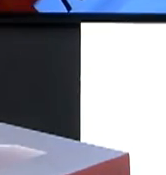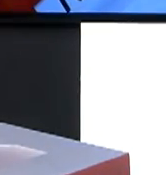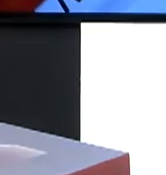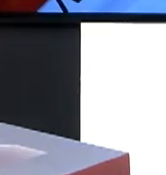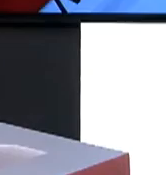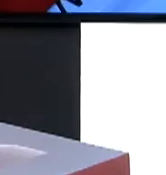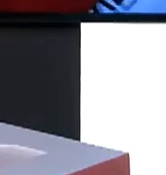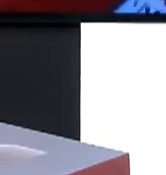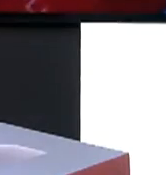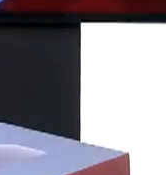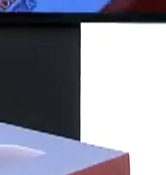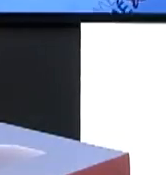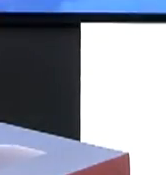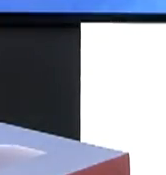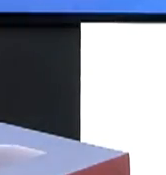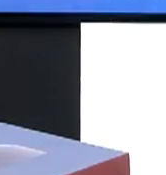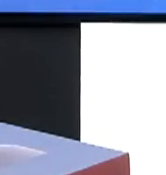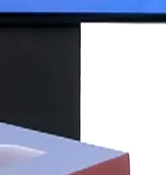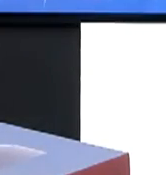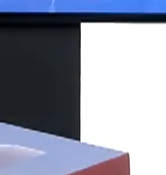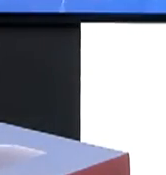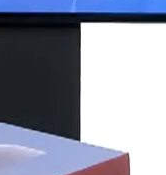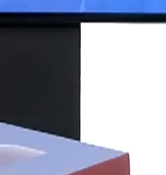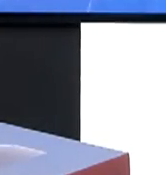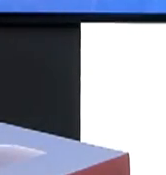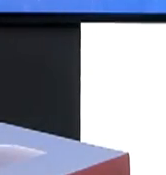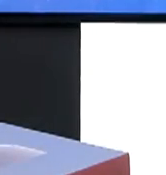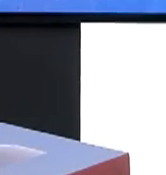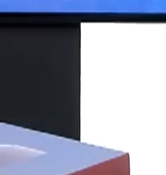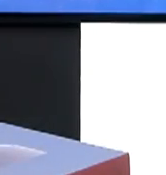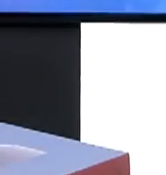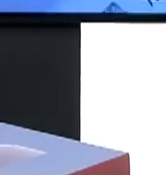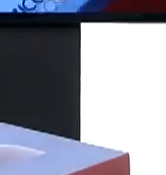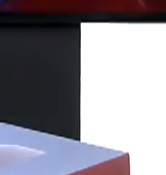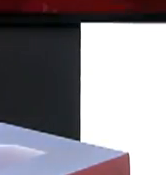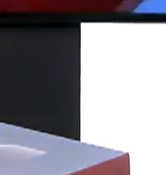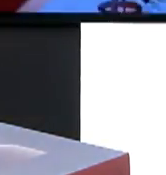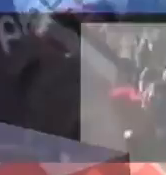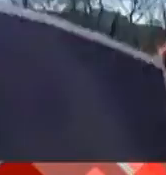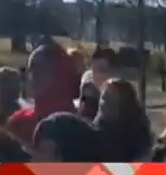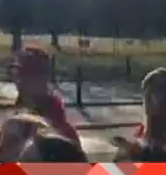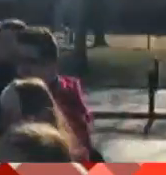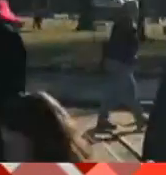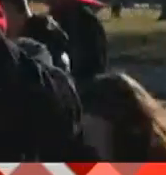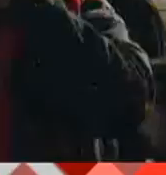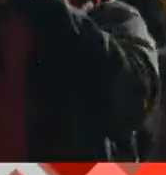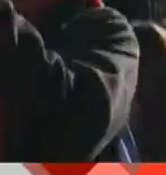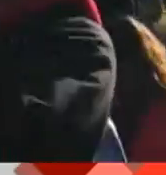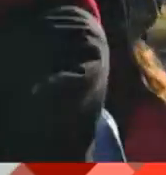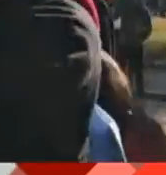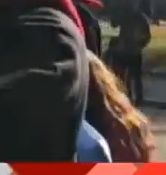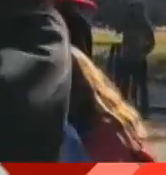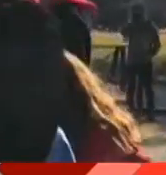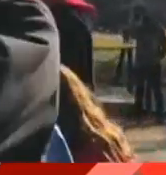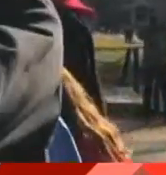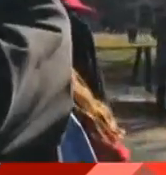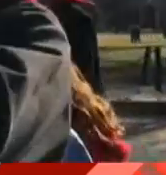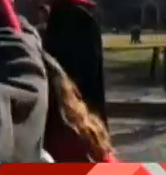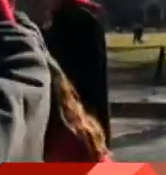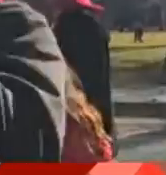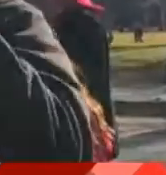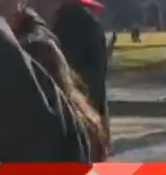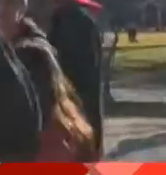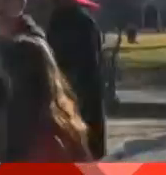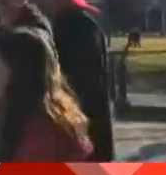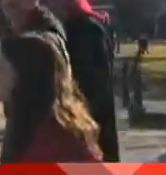de Donald Trump en la Casa Blanca, miles de mujeres se manifestaron en contra del presidente de los Estados Unidos en la llamada Marcha de las Mujeres, la segunda